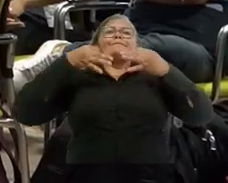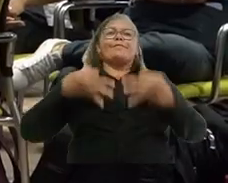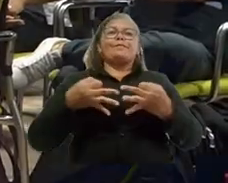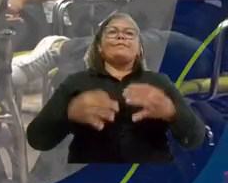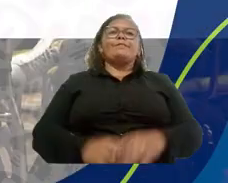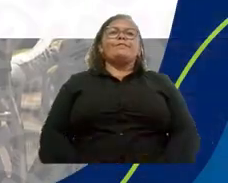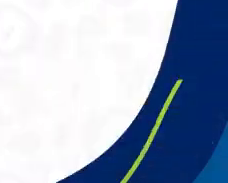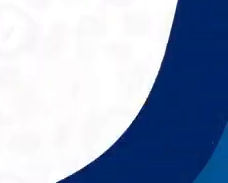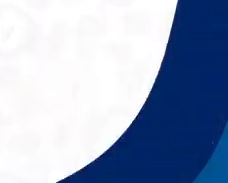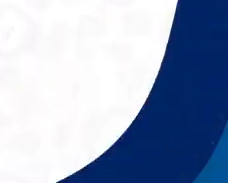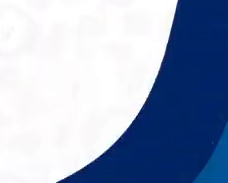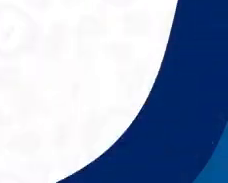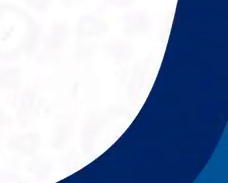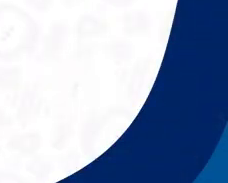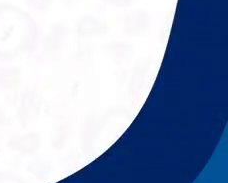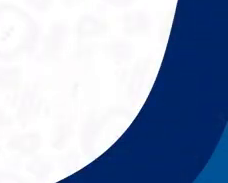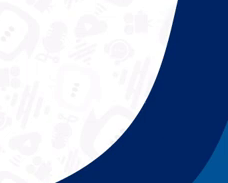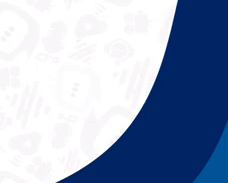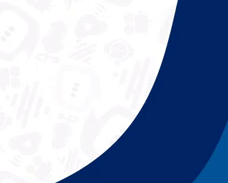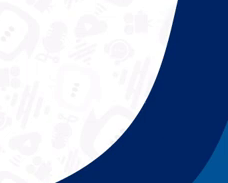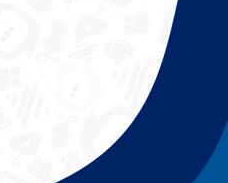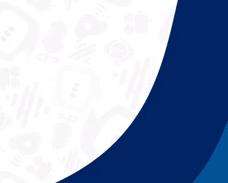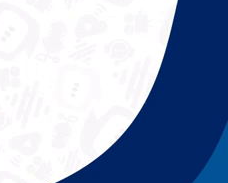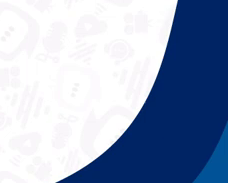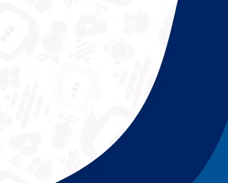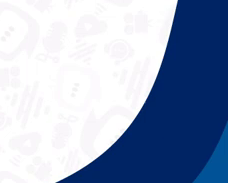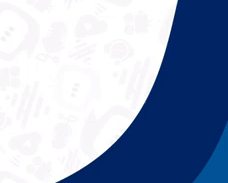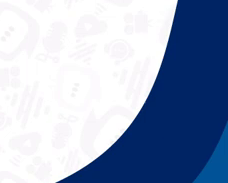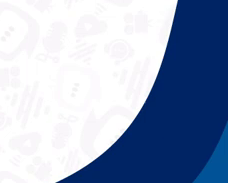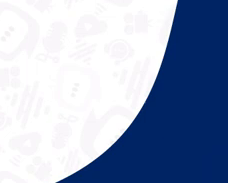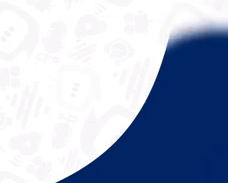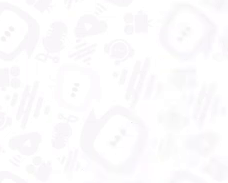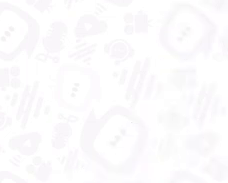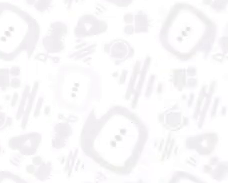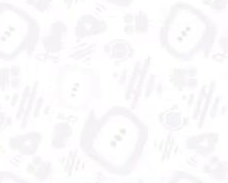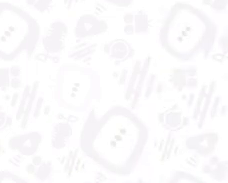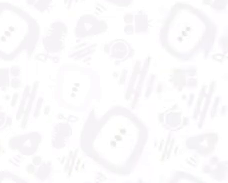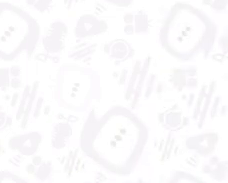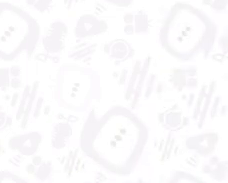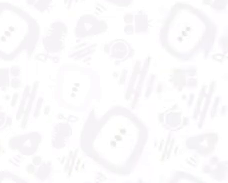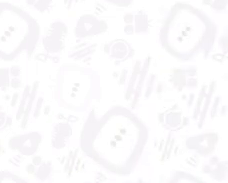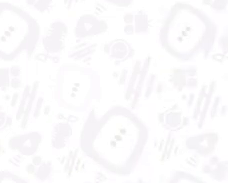sociedad. Universidad del Magdalena, aún más incluyente e innovadora.